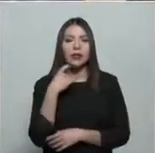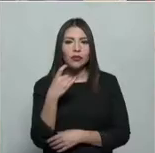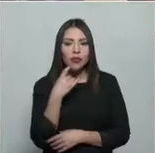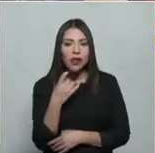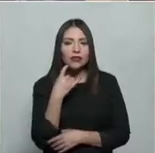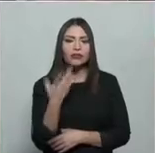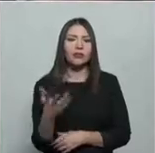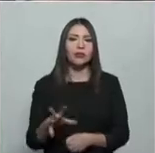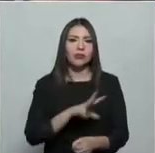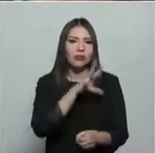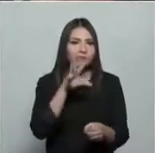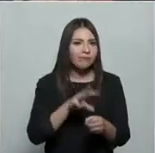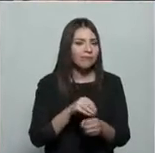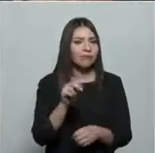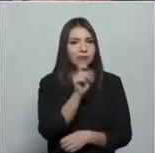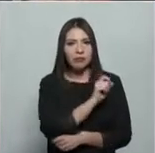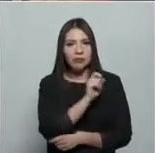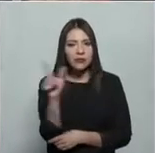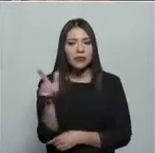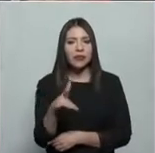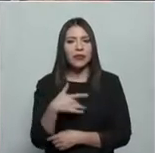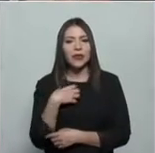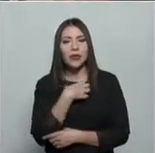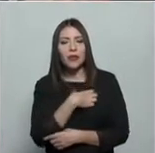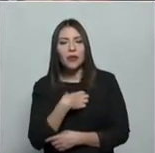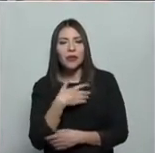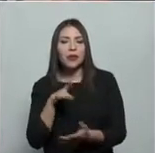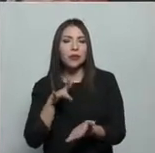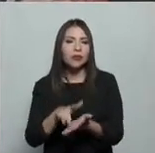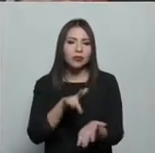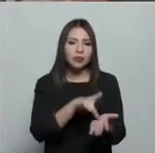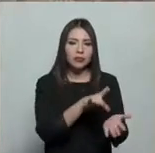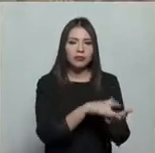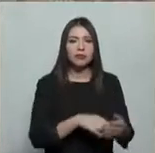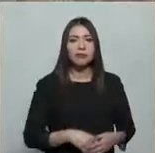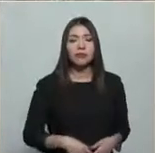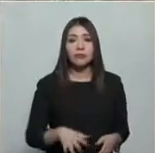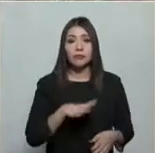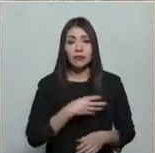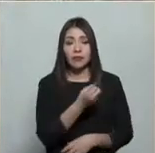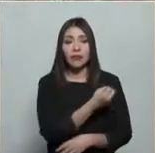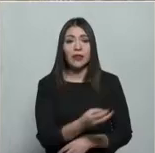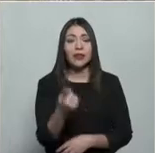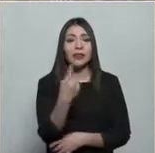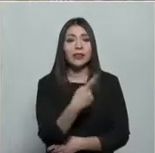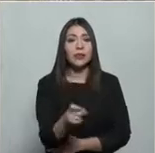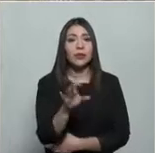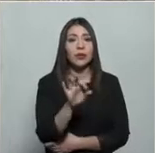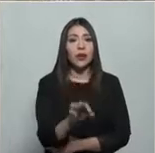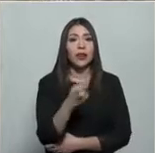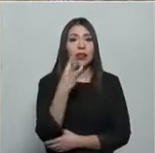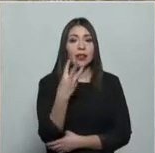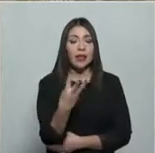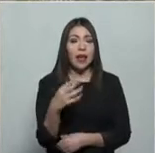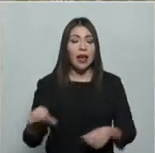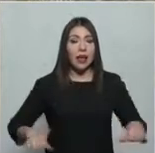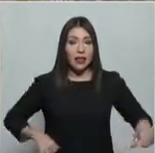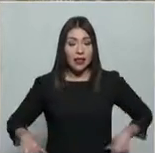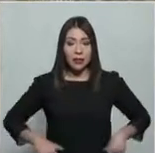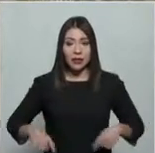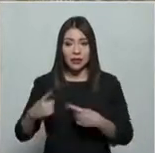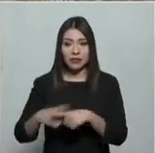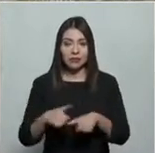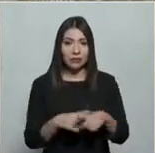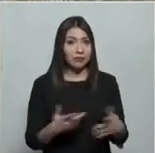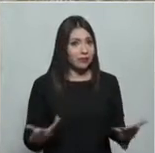profesionalismo, mucha disciplina y con mucho entusiasmo también, ¿no? Traen 143 actividades, lo cual son